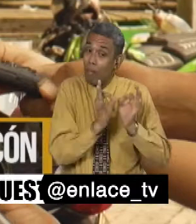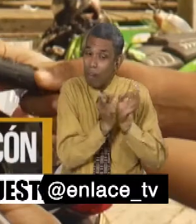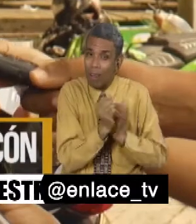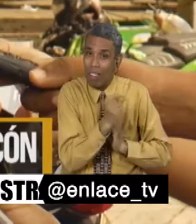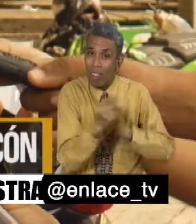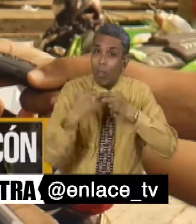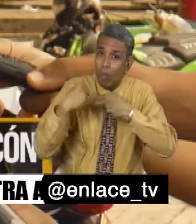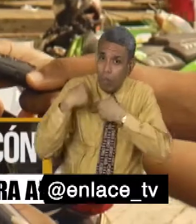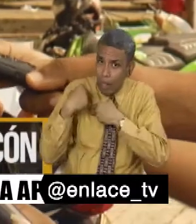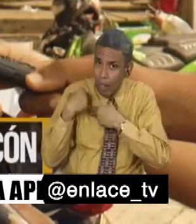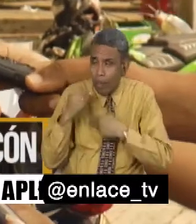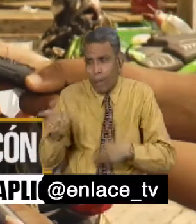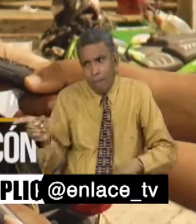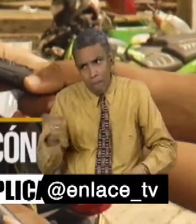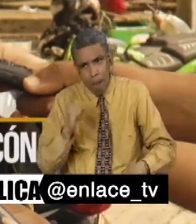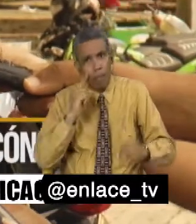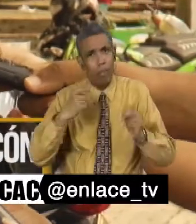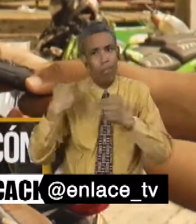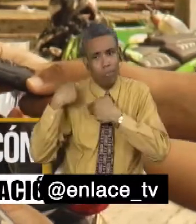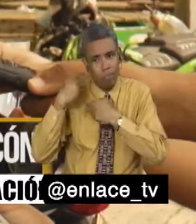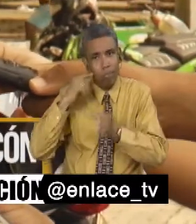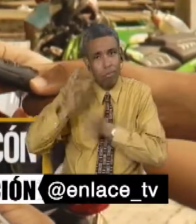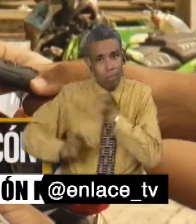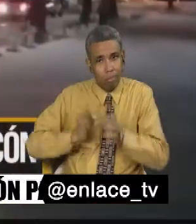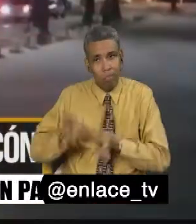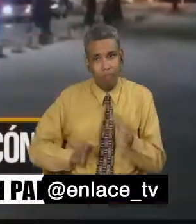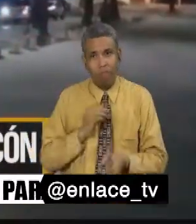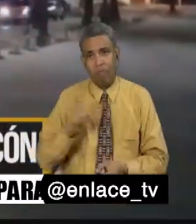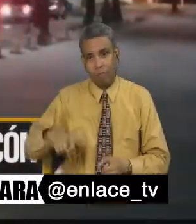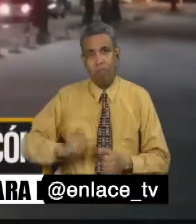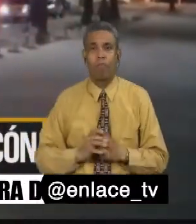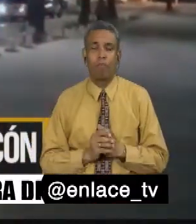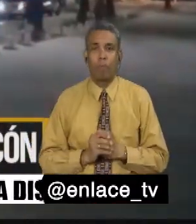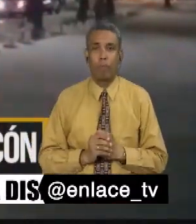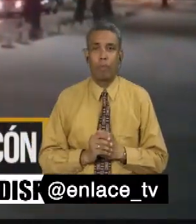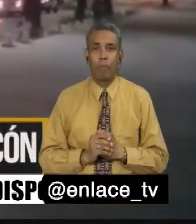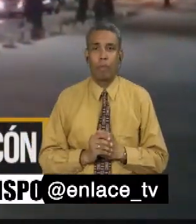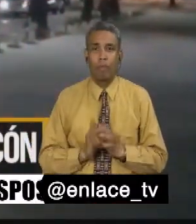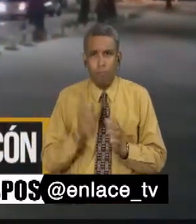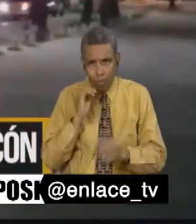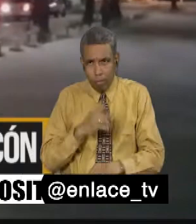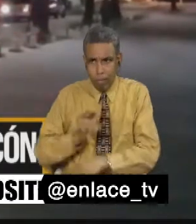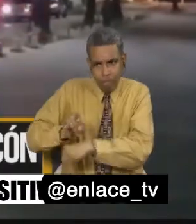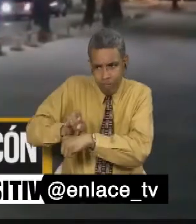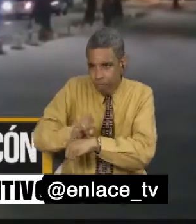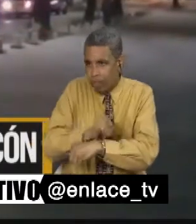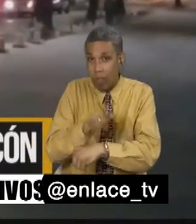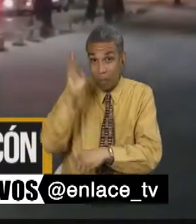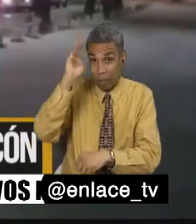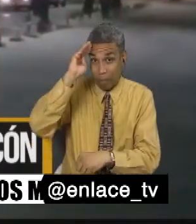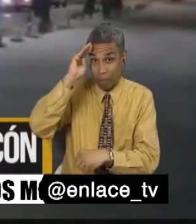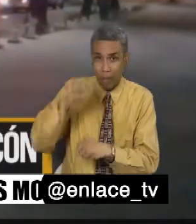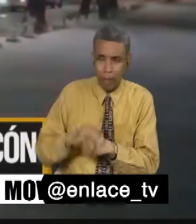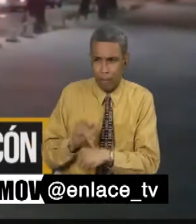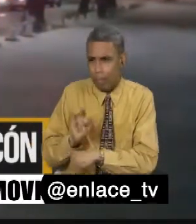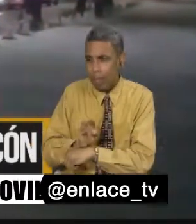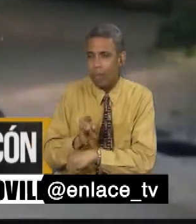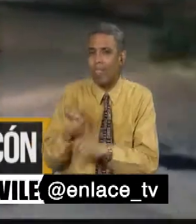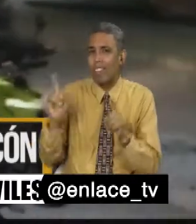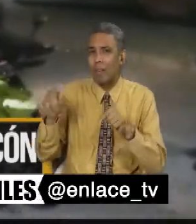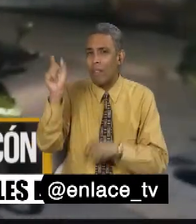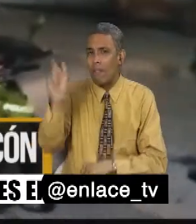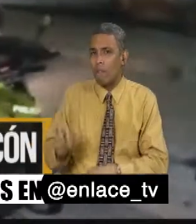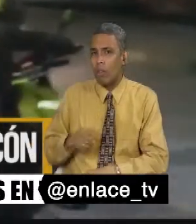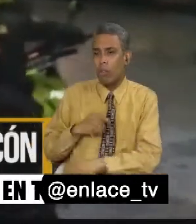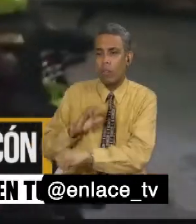situaciones para que esas personas pues puedan retornar a estos hogares. Asimismo, durante este operativo adelantado por la policía, se logra la captura de una persona que